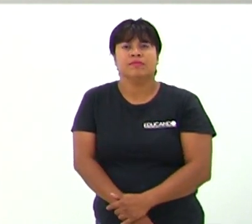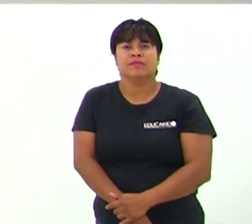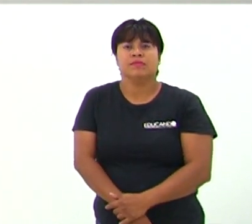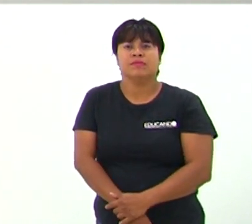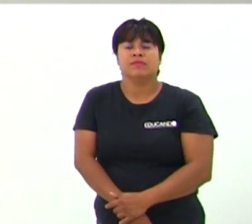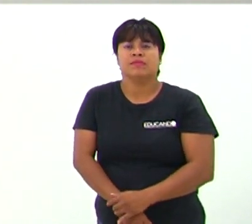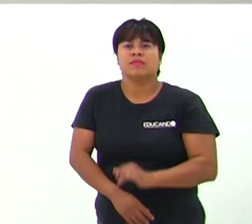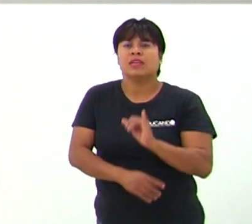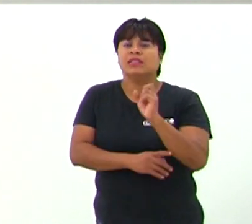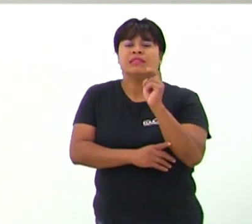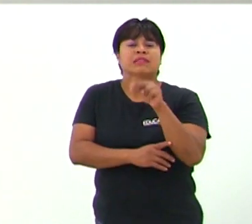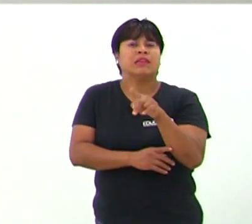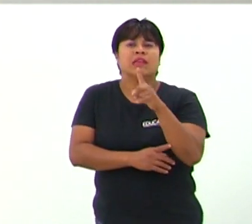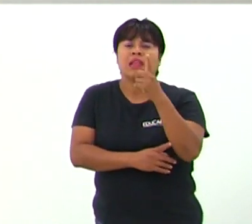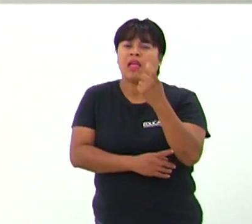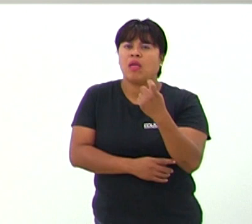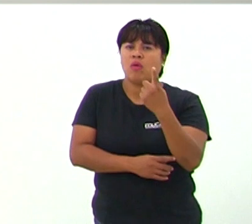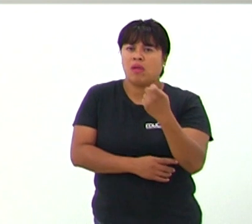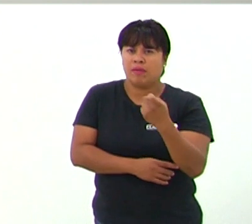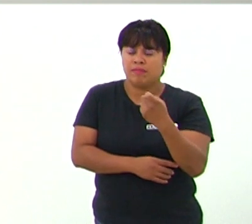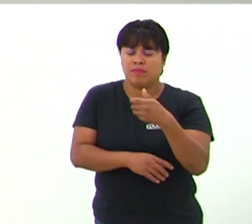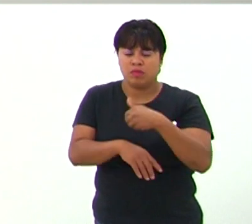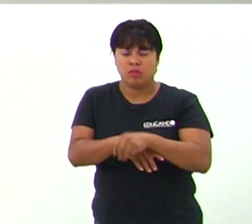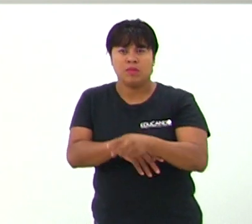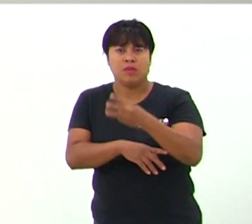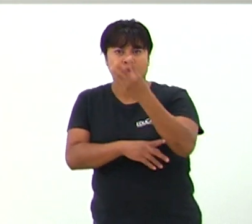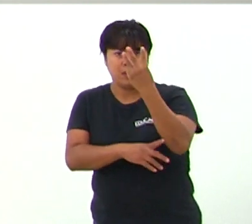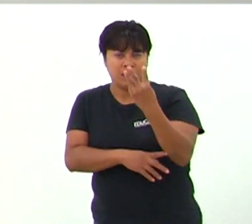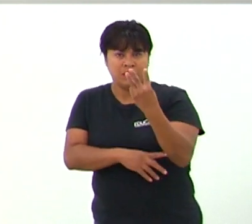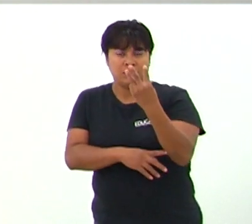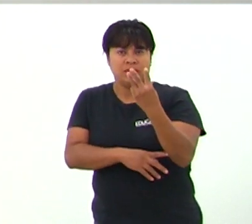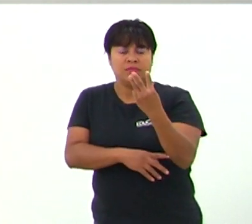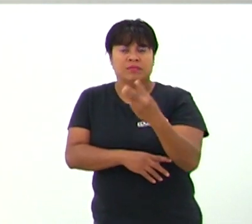sin agua. Número 3,